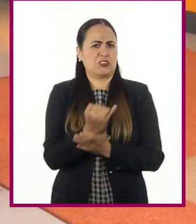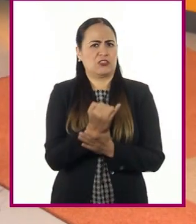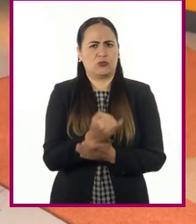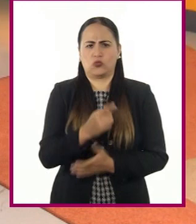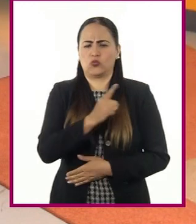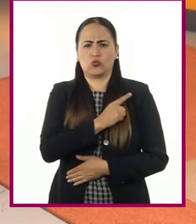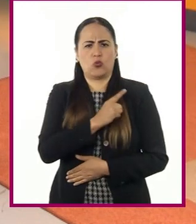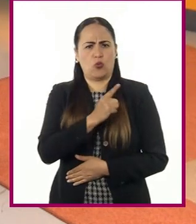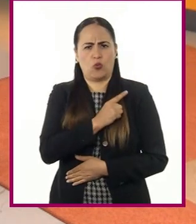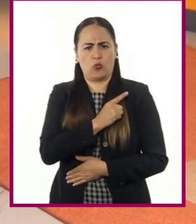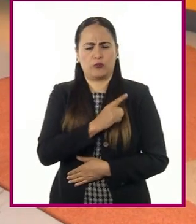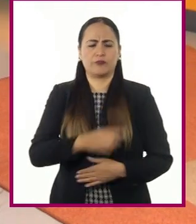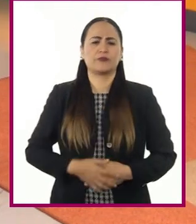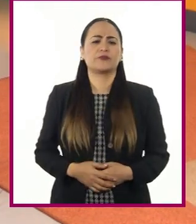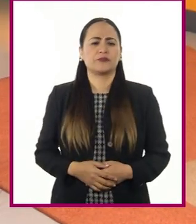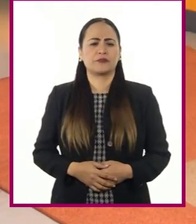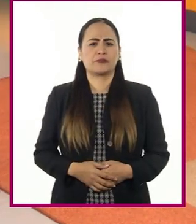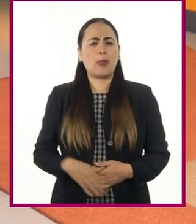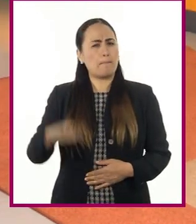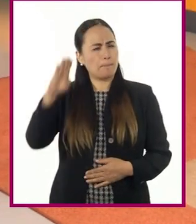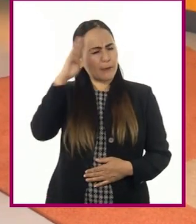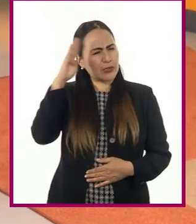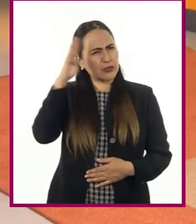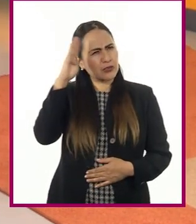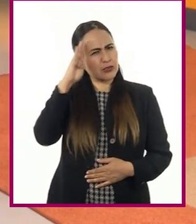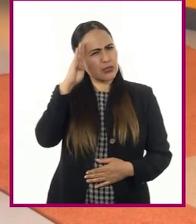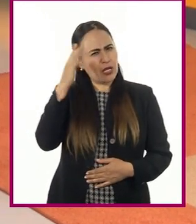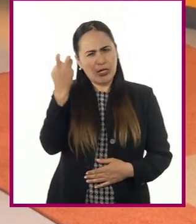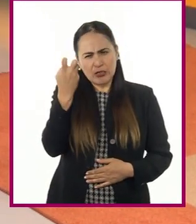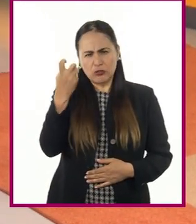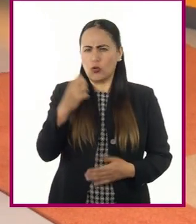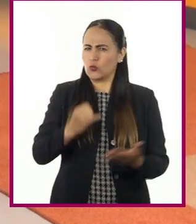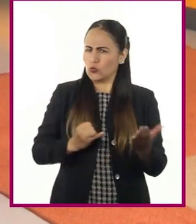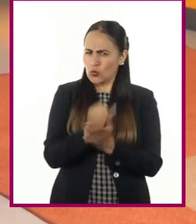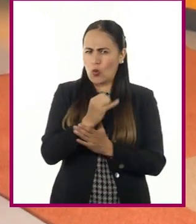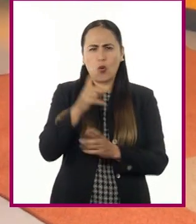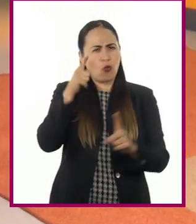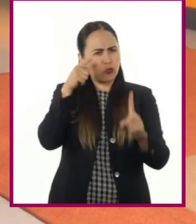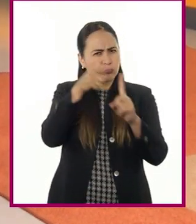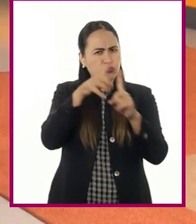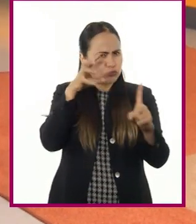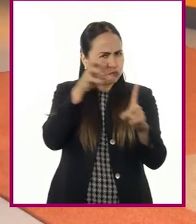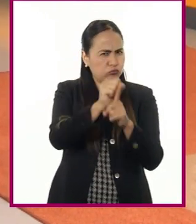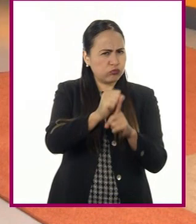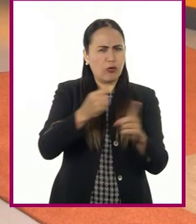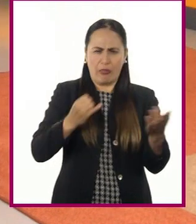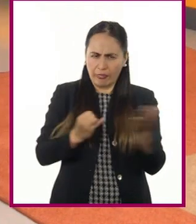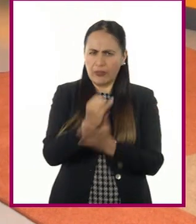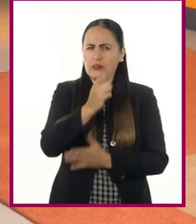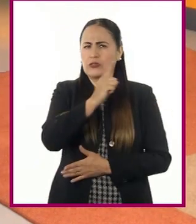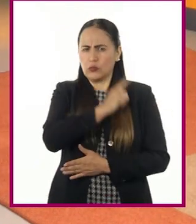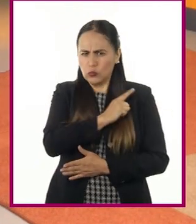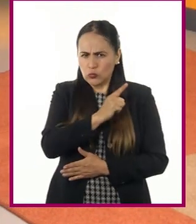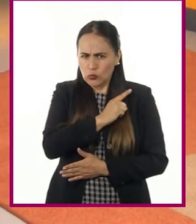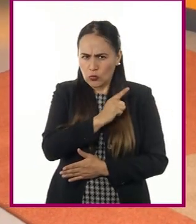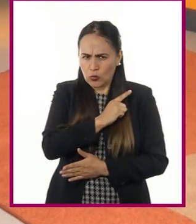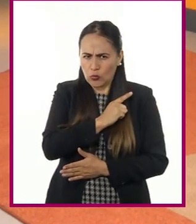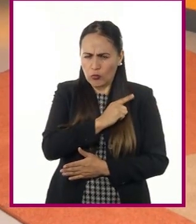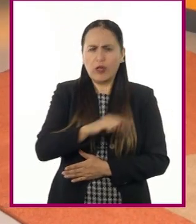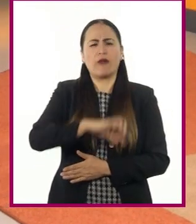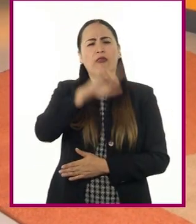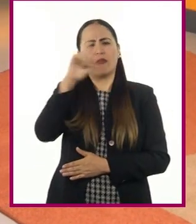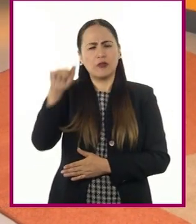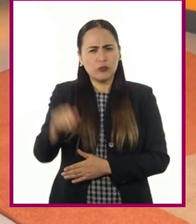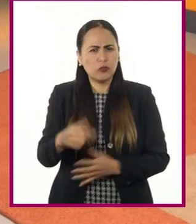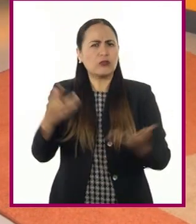para decidir nuestros pensamientos, nuestras metas, acciones y con ello construir